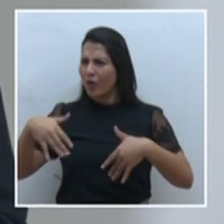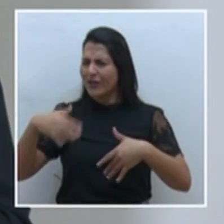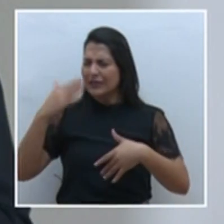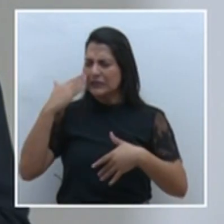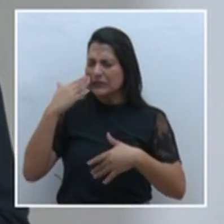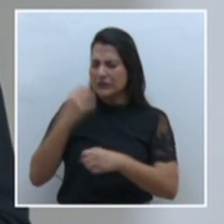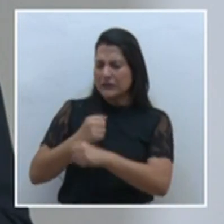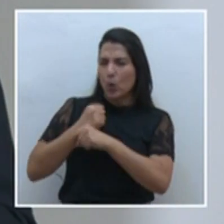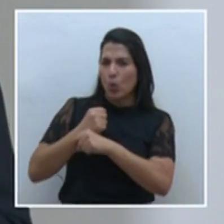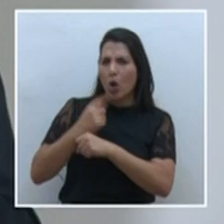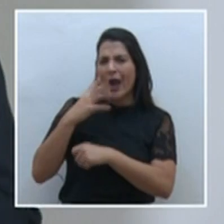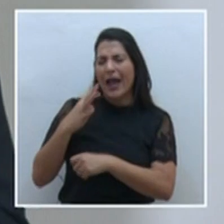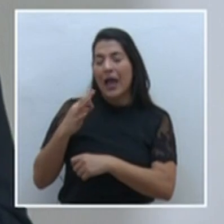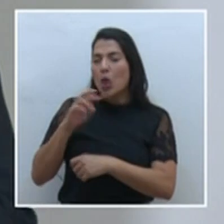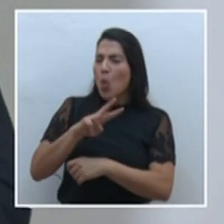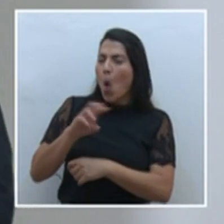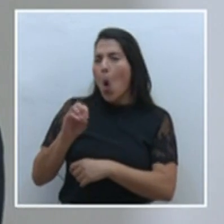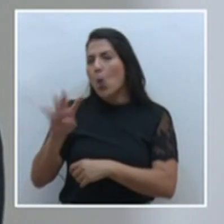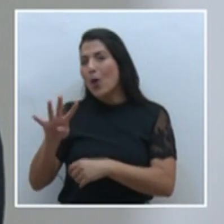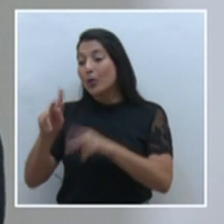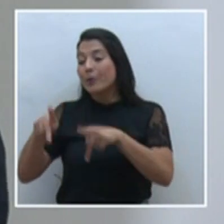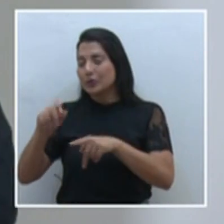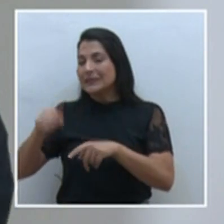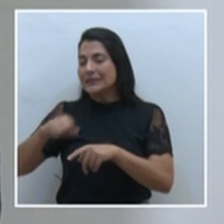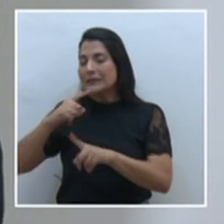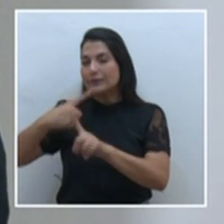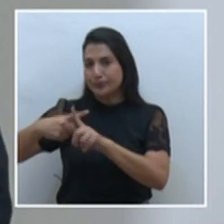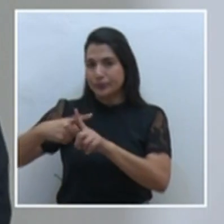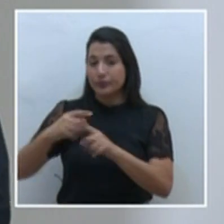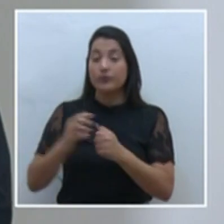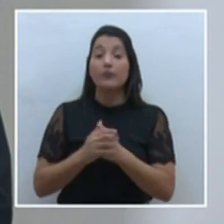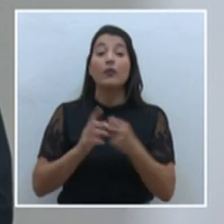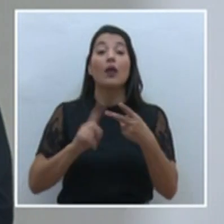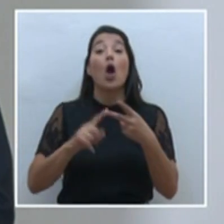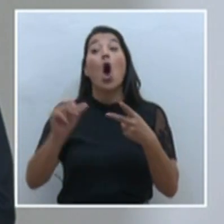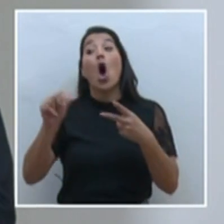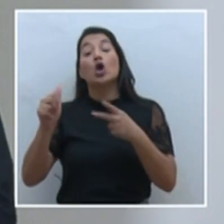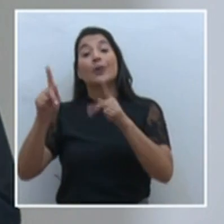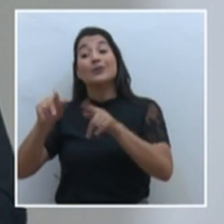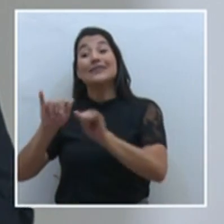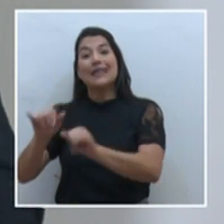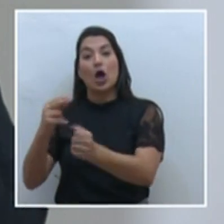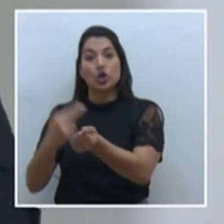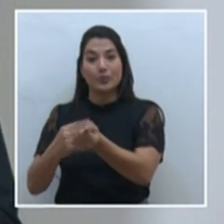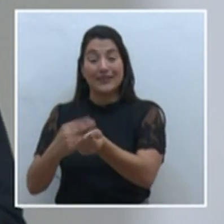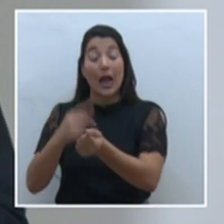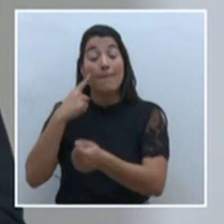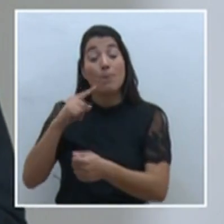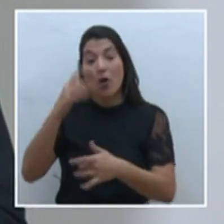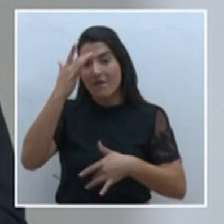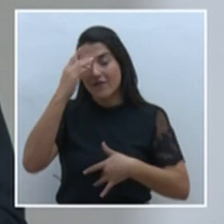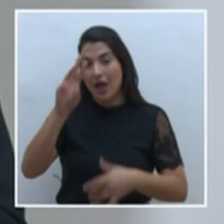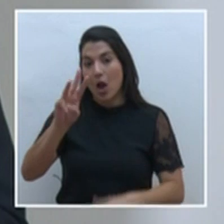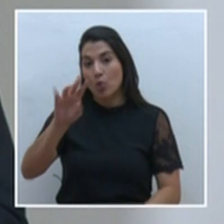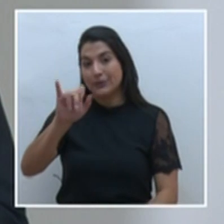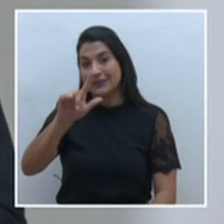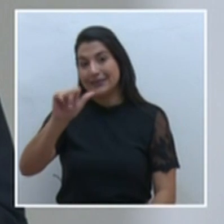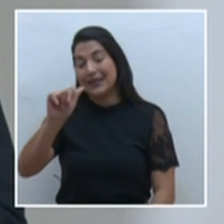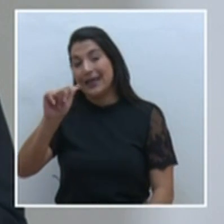momentos. Hubo otro paciente que estaba internado por un síndrome de Guillain-Barré, que es una patología